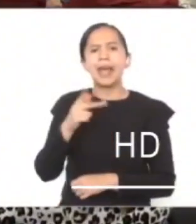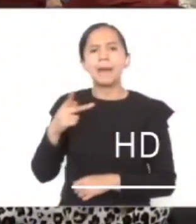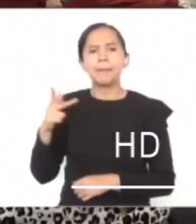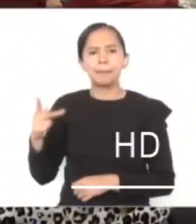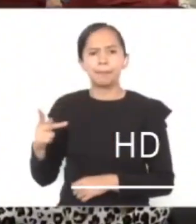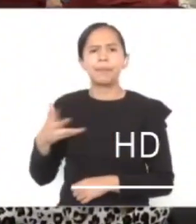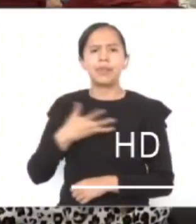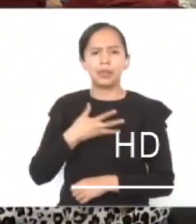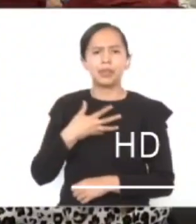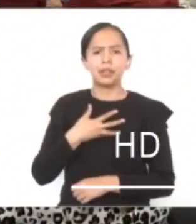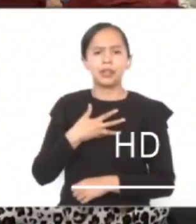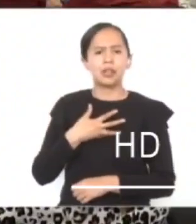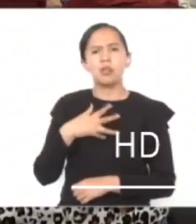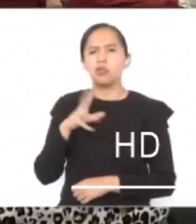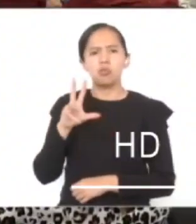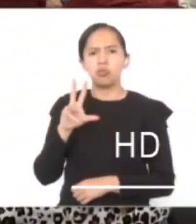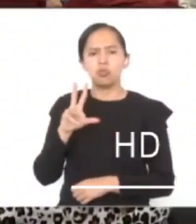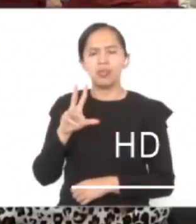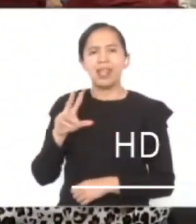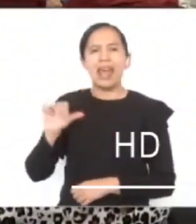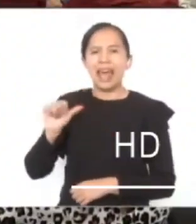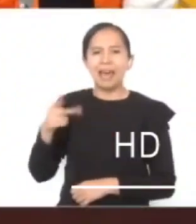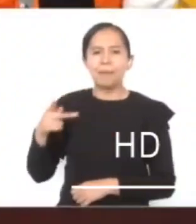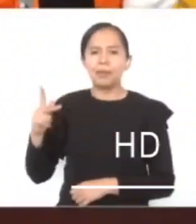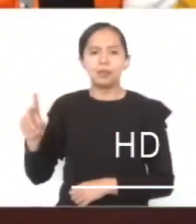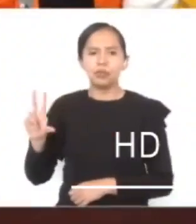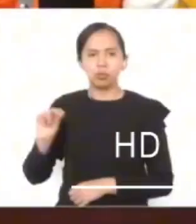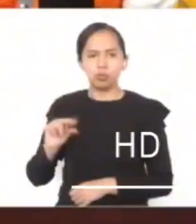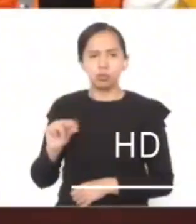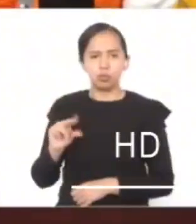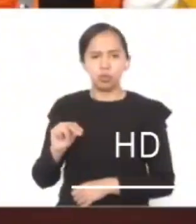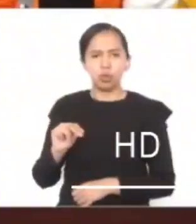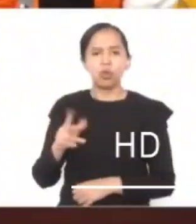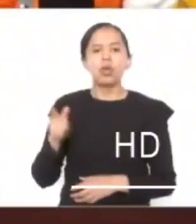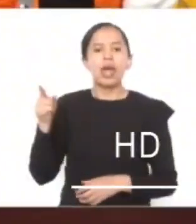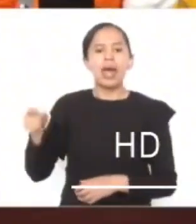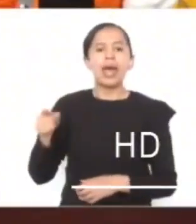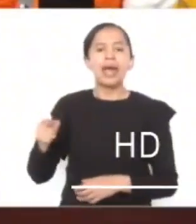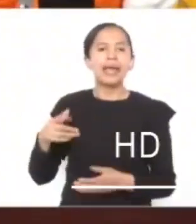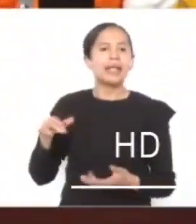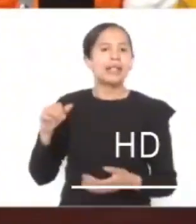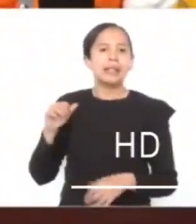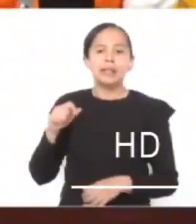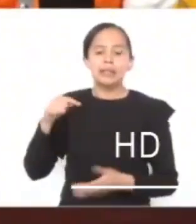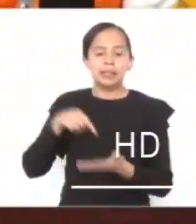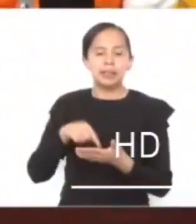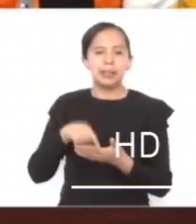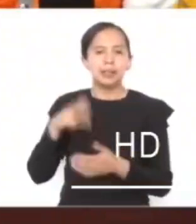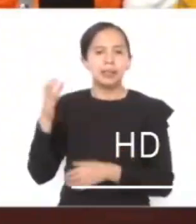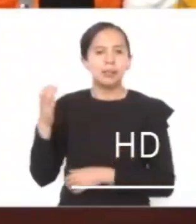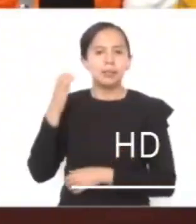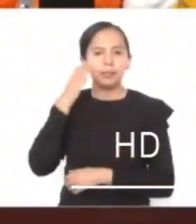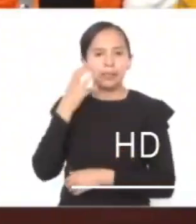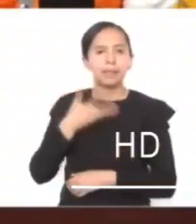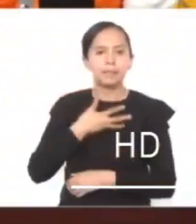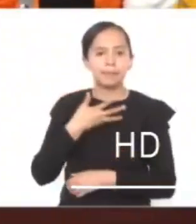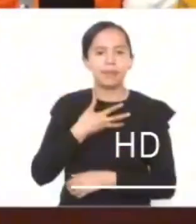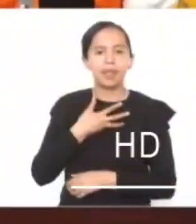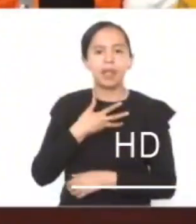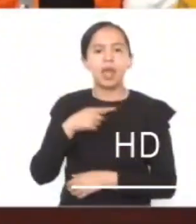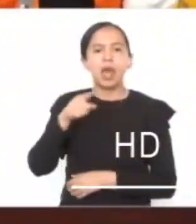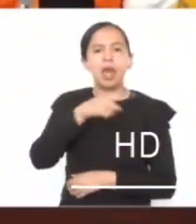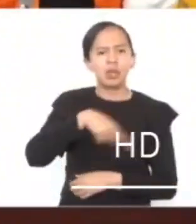Así es. No es una aplicación. Esto llega directamente a los dispositivos y hay actualmente, para que no haya